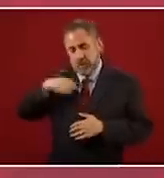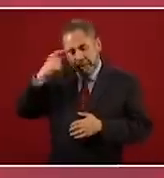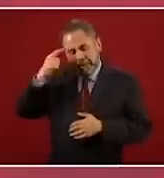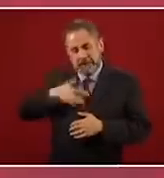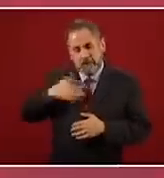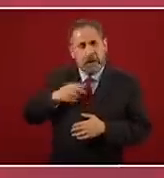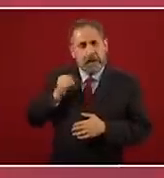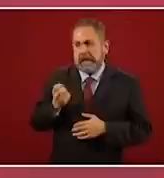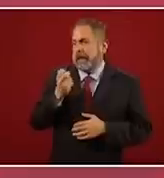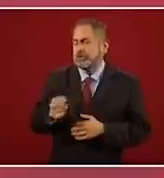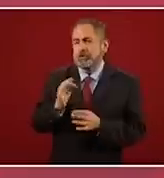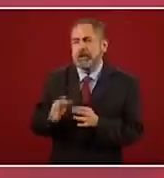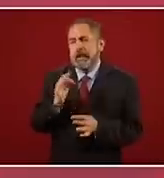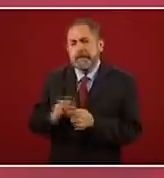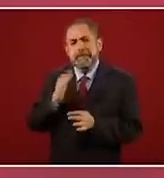es